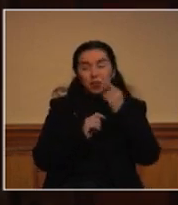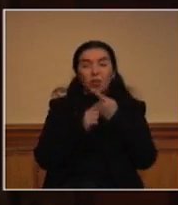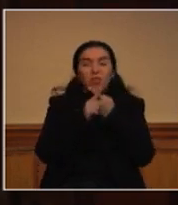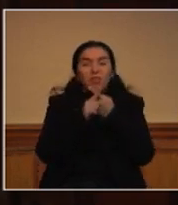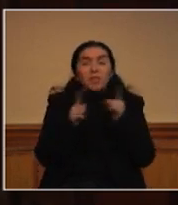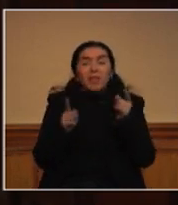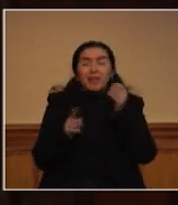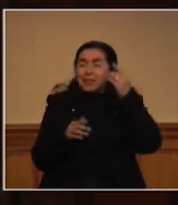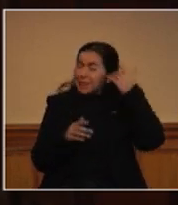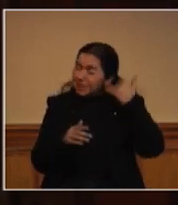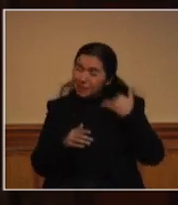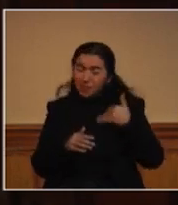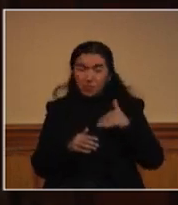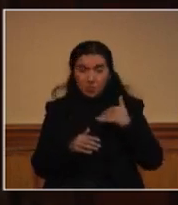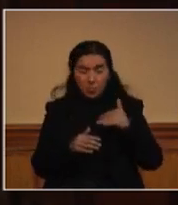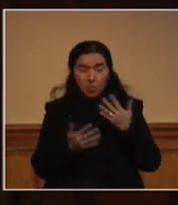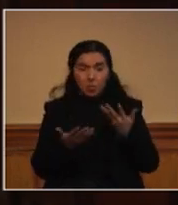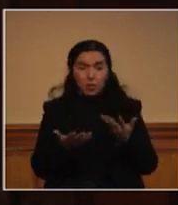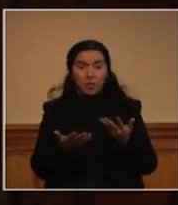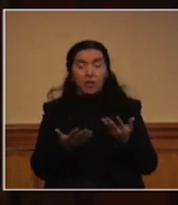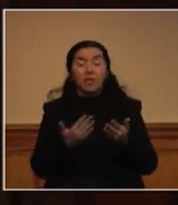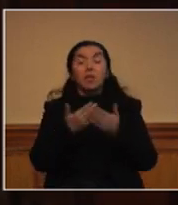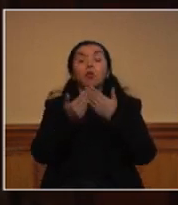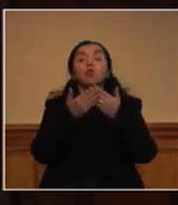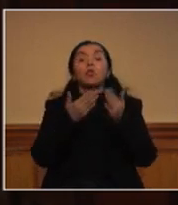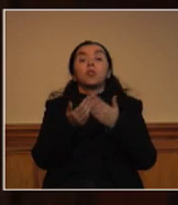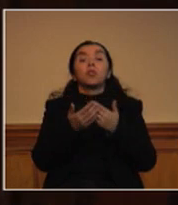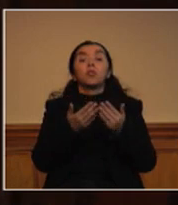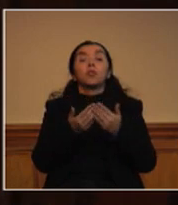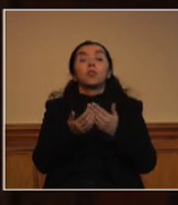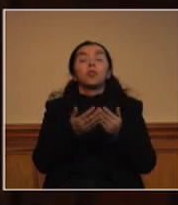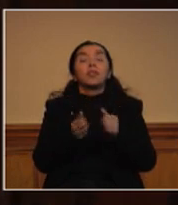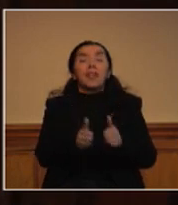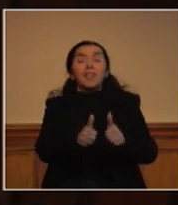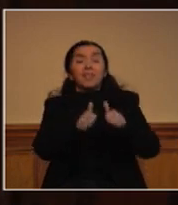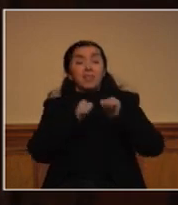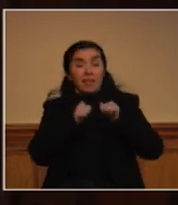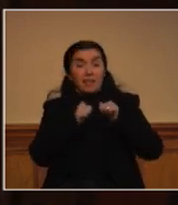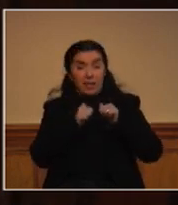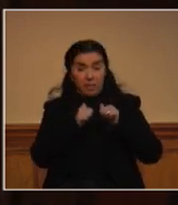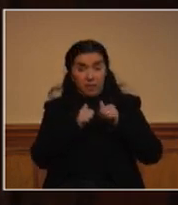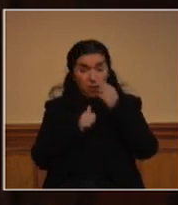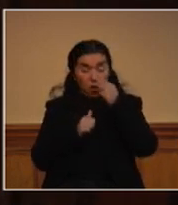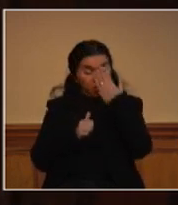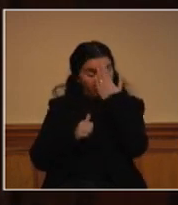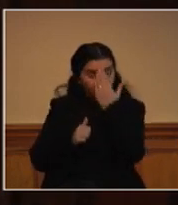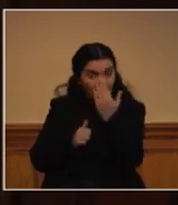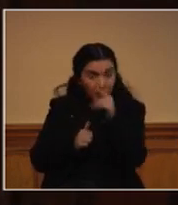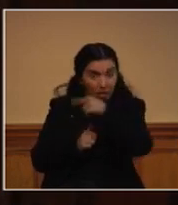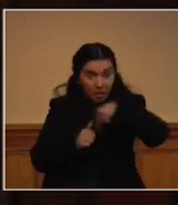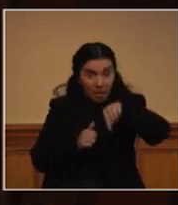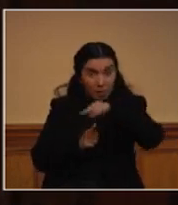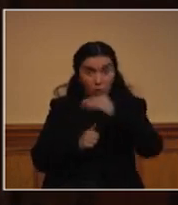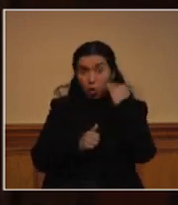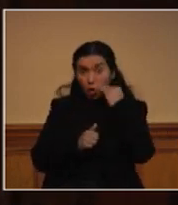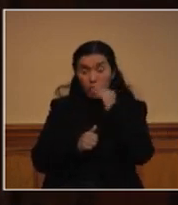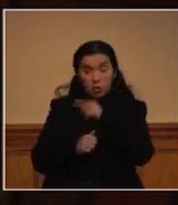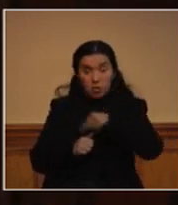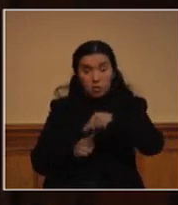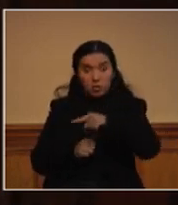diferencia fundamental que tenemos, el reto que nos al que nos enfrentamos con los alumnos que